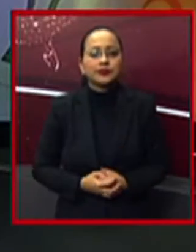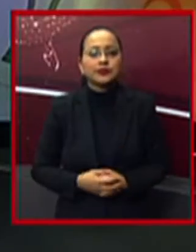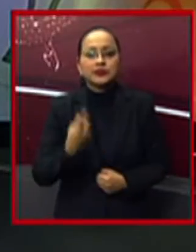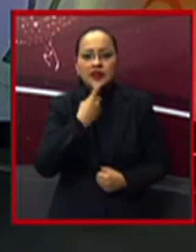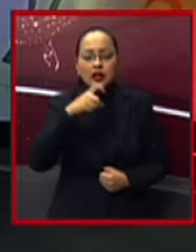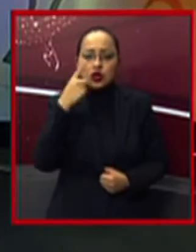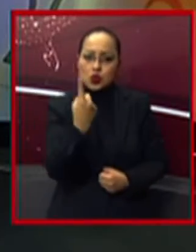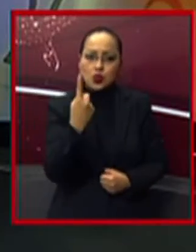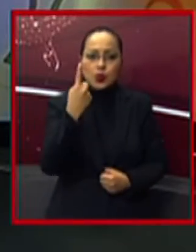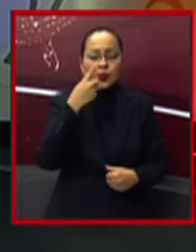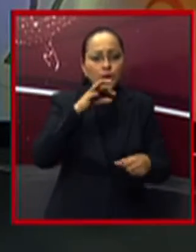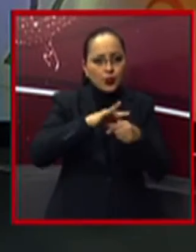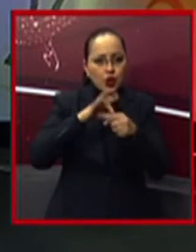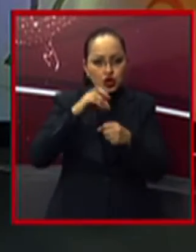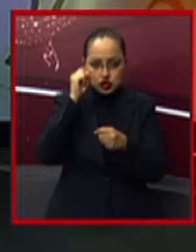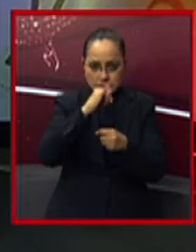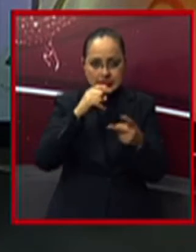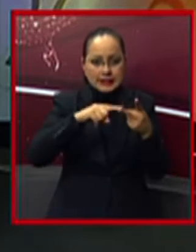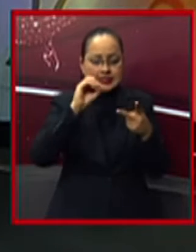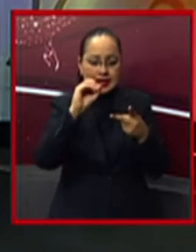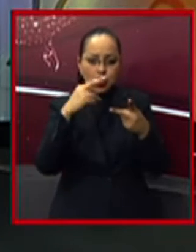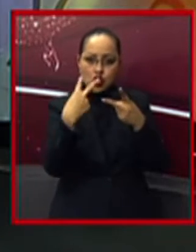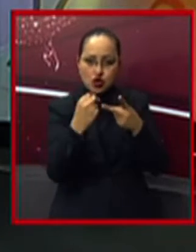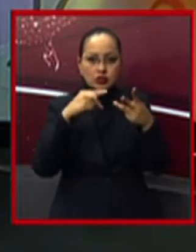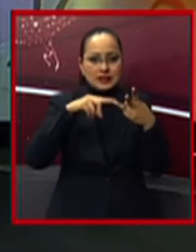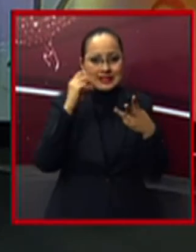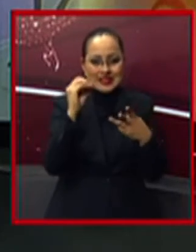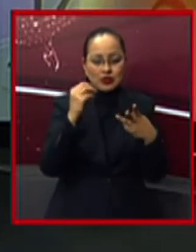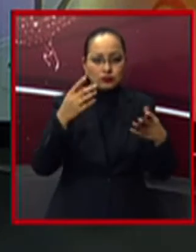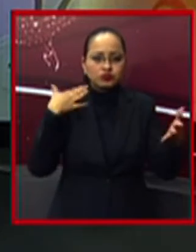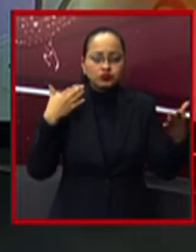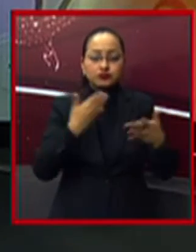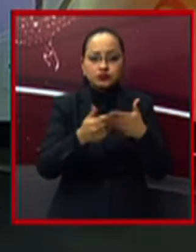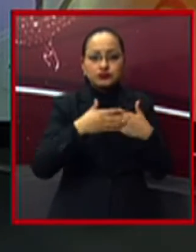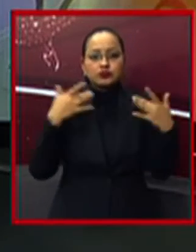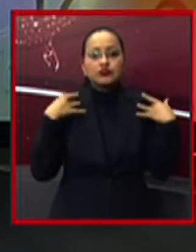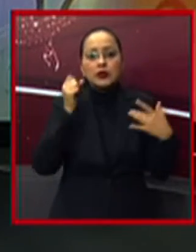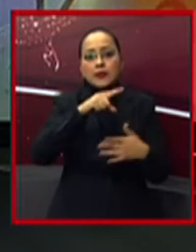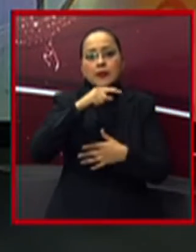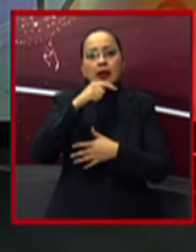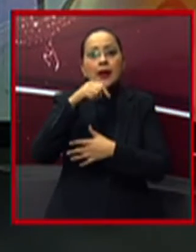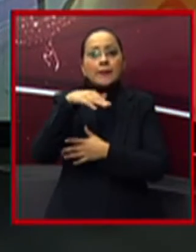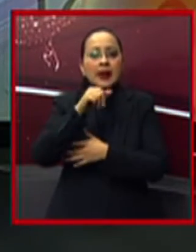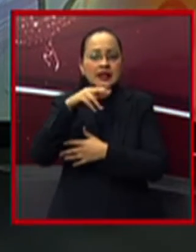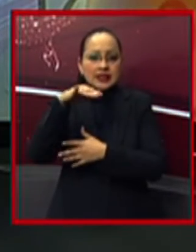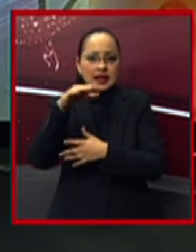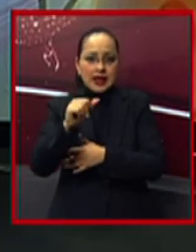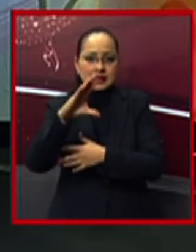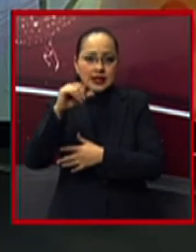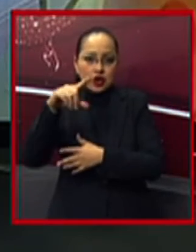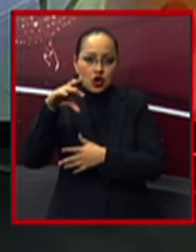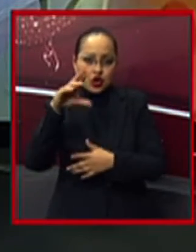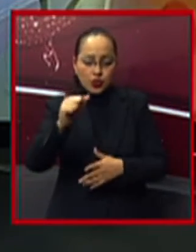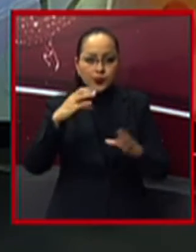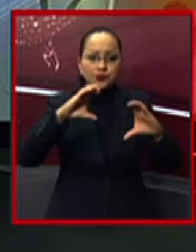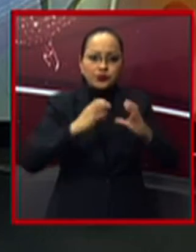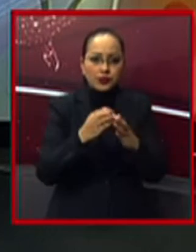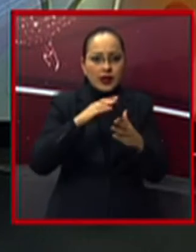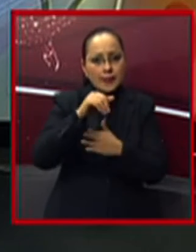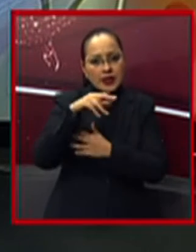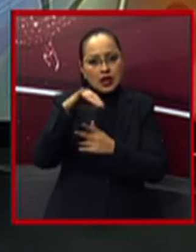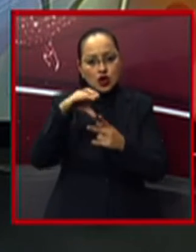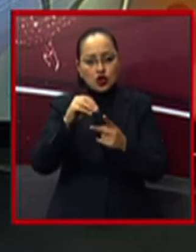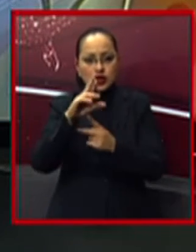Con 101 votos a favor y 0 en contra, también se avalaron los nombramientos de Marcela Celorio Mancera, Francisco Javier Díaz de León, Emilio